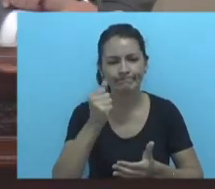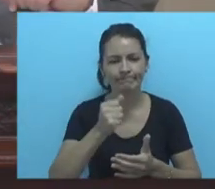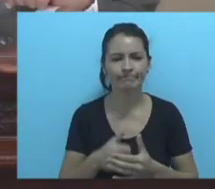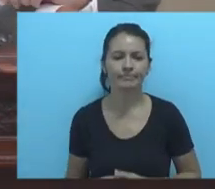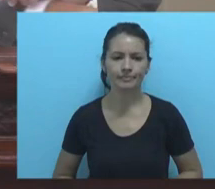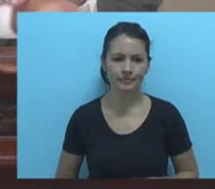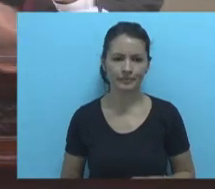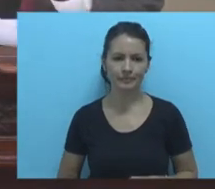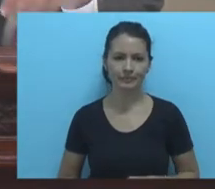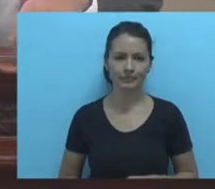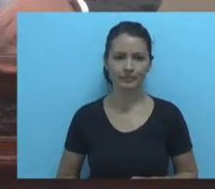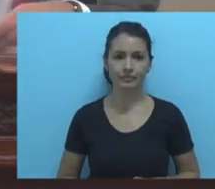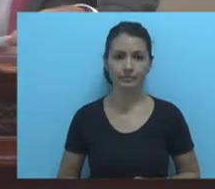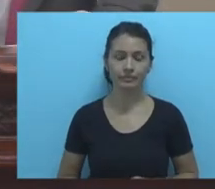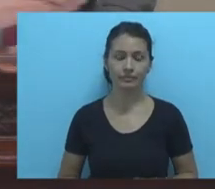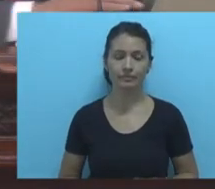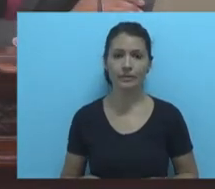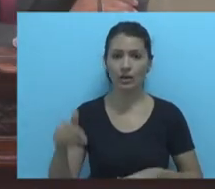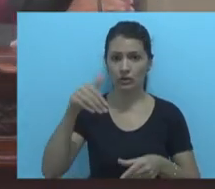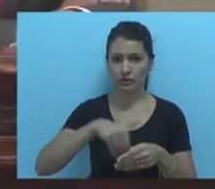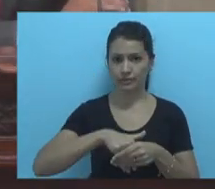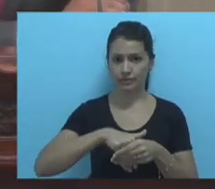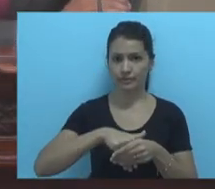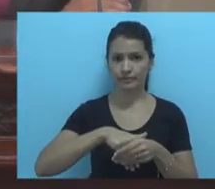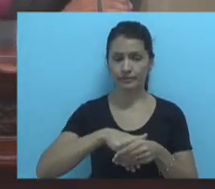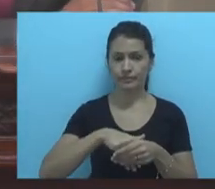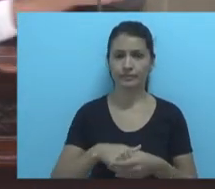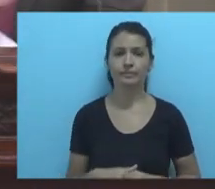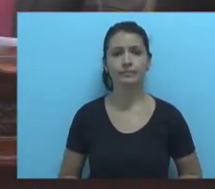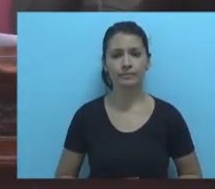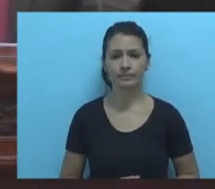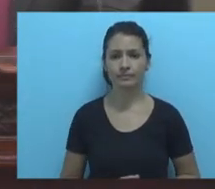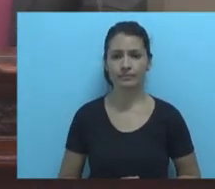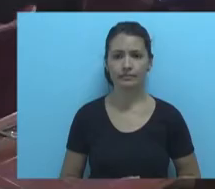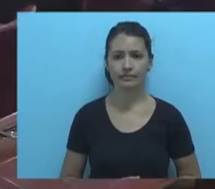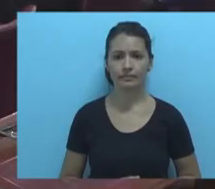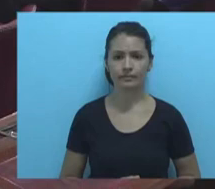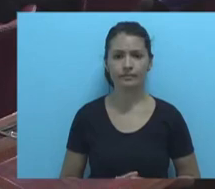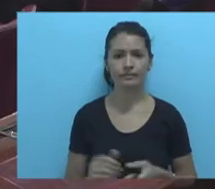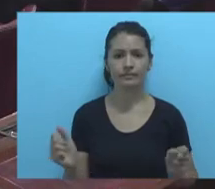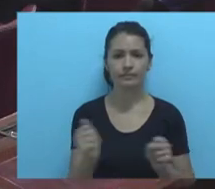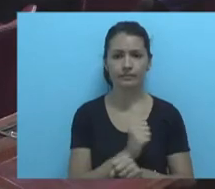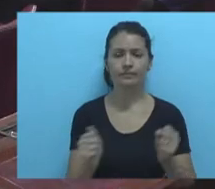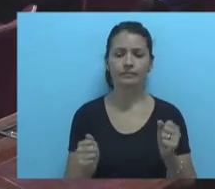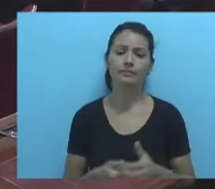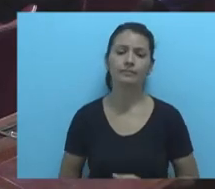A consideración el tratamiento sobre tablas del proyecto de declaración a votación, aprobado.